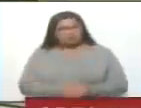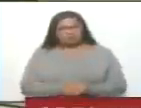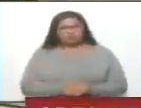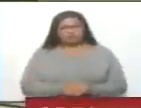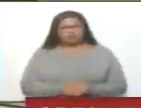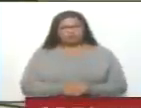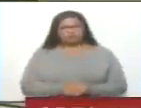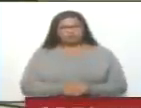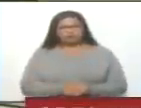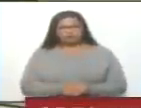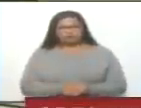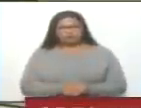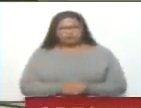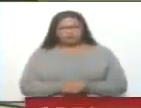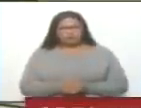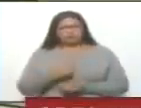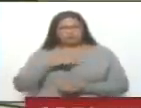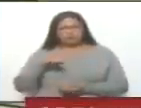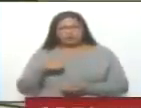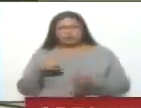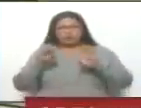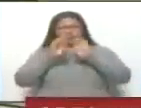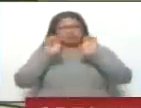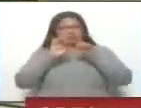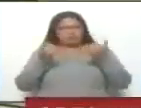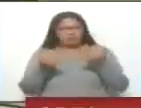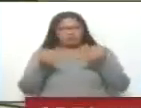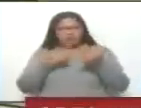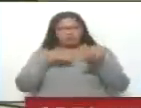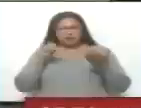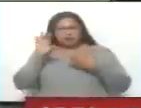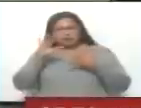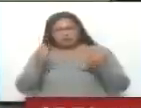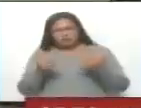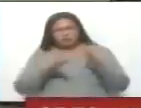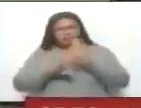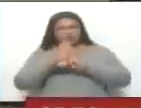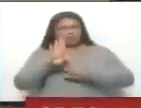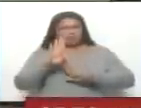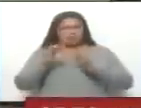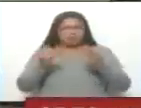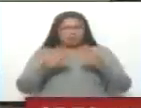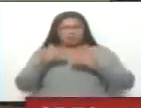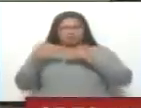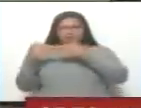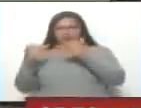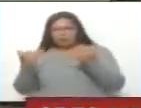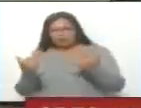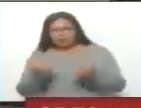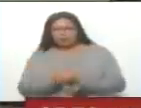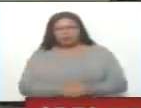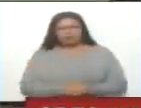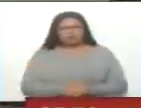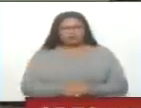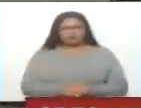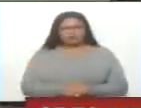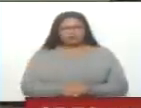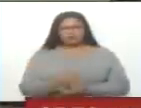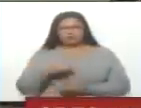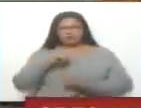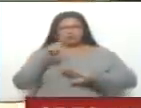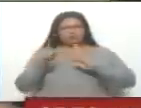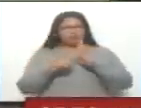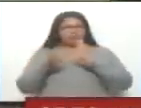través de la educación, nuestro país progresando, estabilizándose y que por supuesto se cumple el derecho